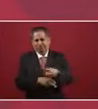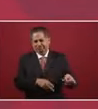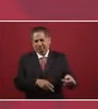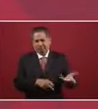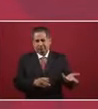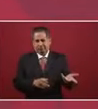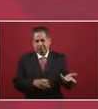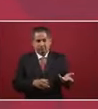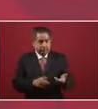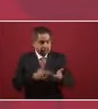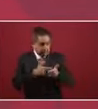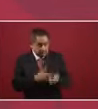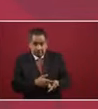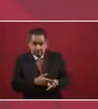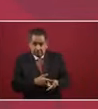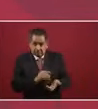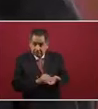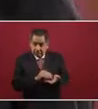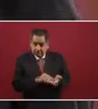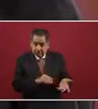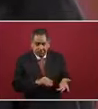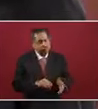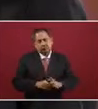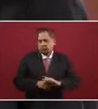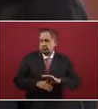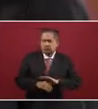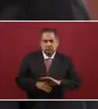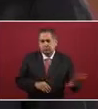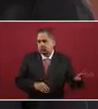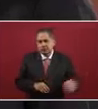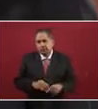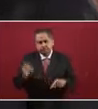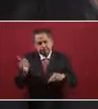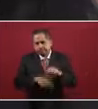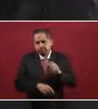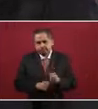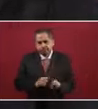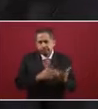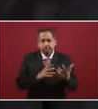qué tener a esos servidores públicos.